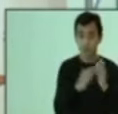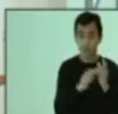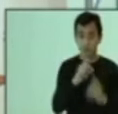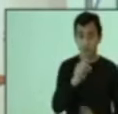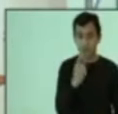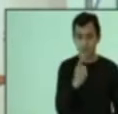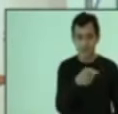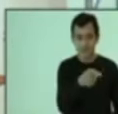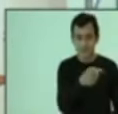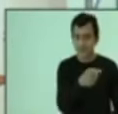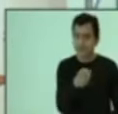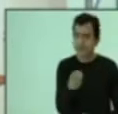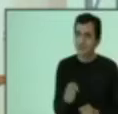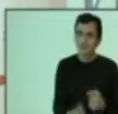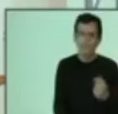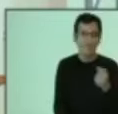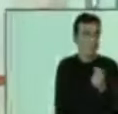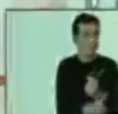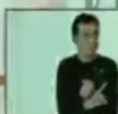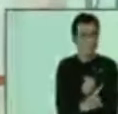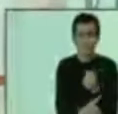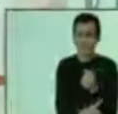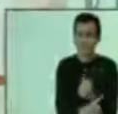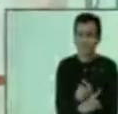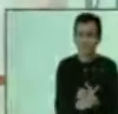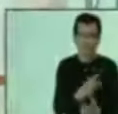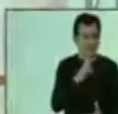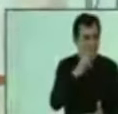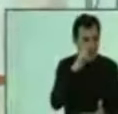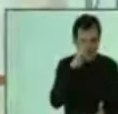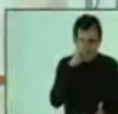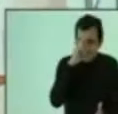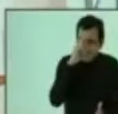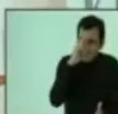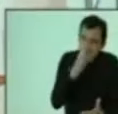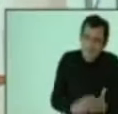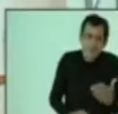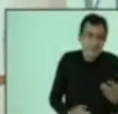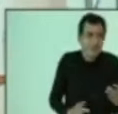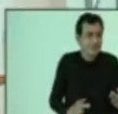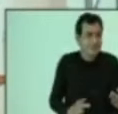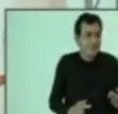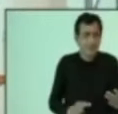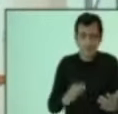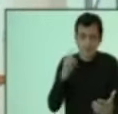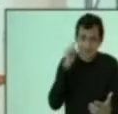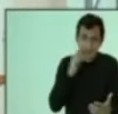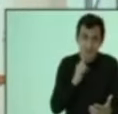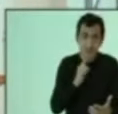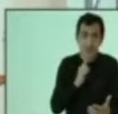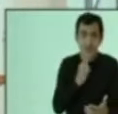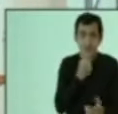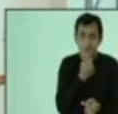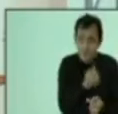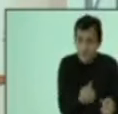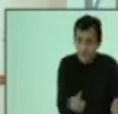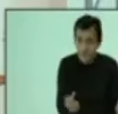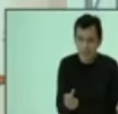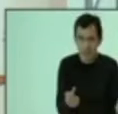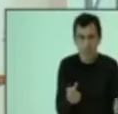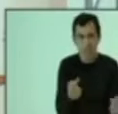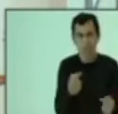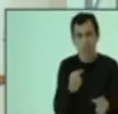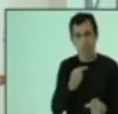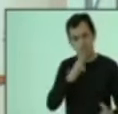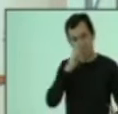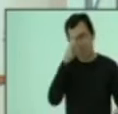problemas. No se respetan los derechos de las mujeres y de las niñas, tanto en la